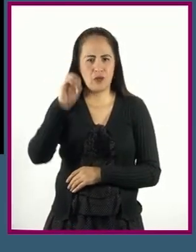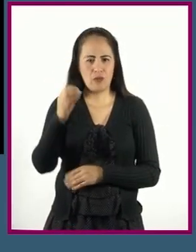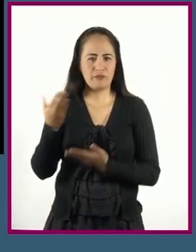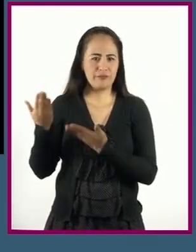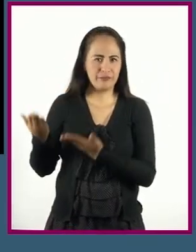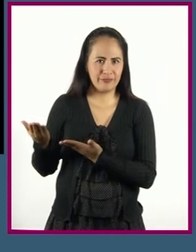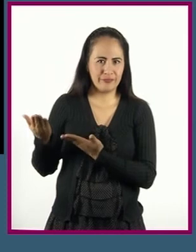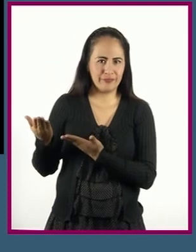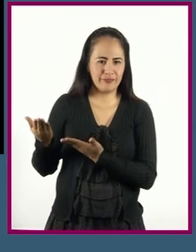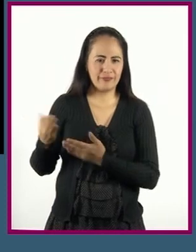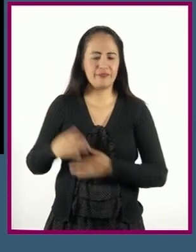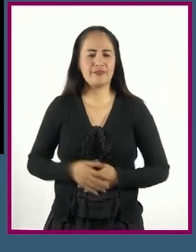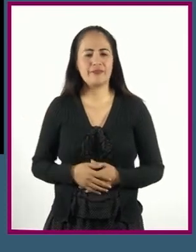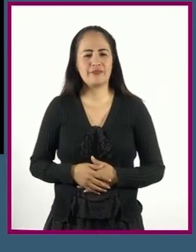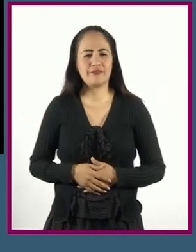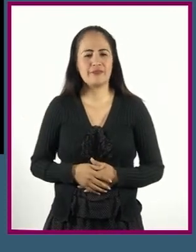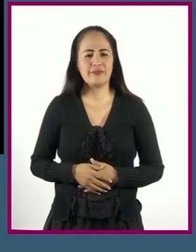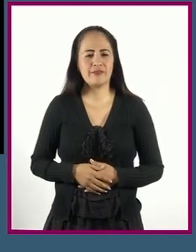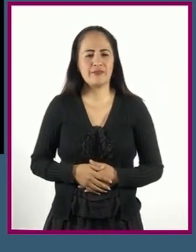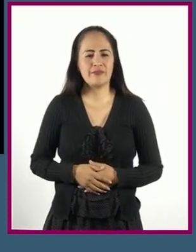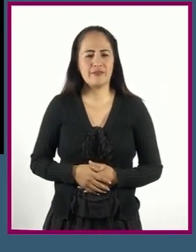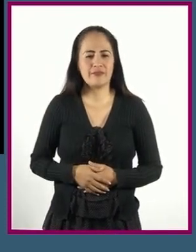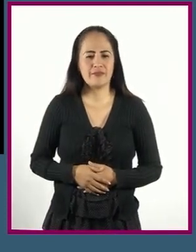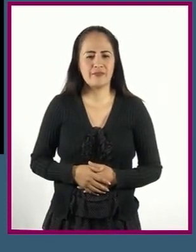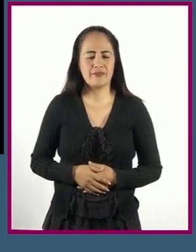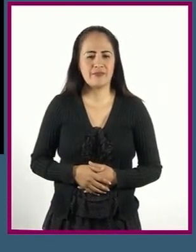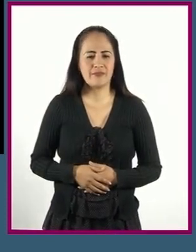Su vista sería esta.